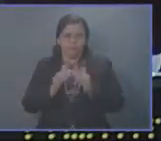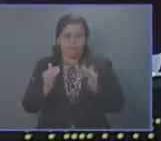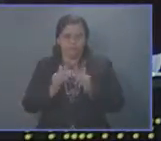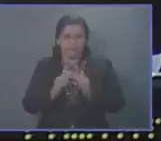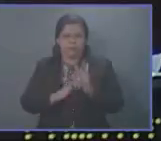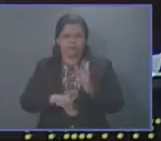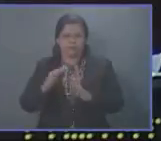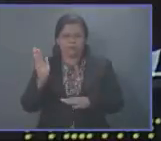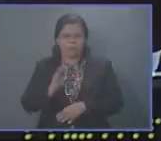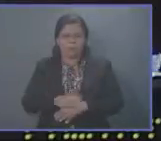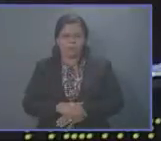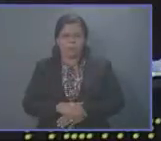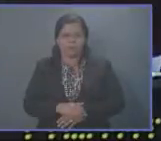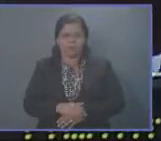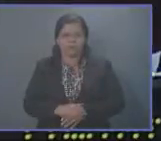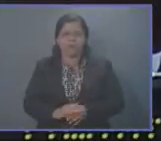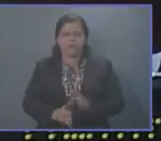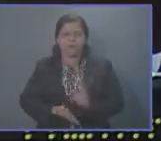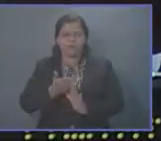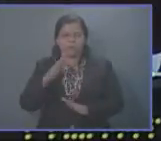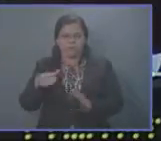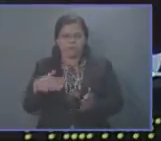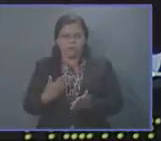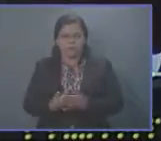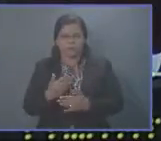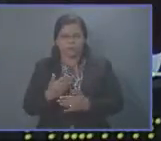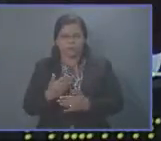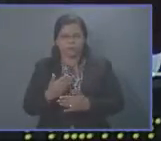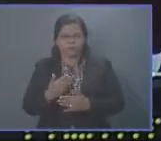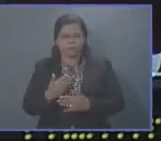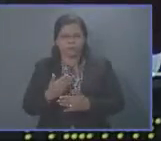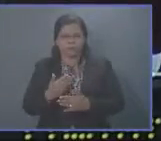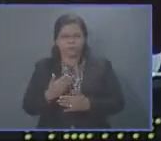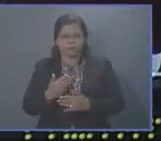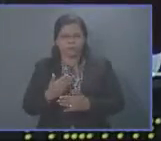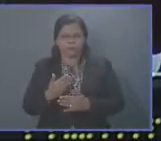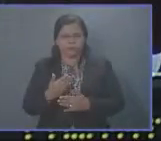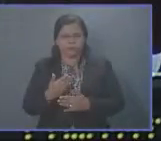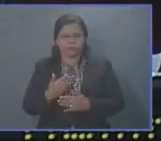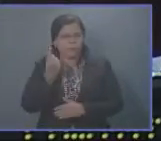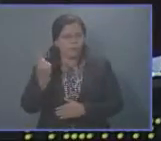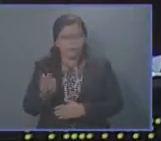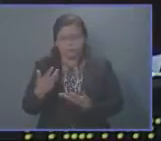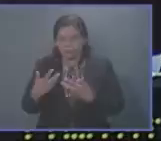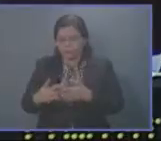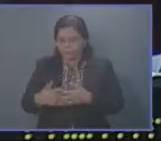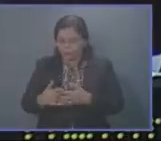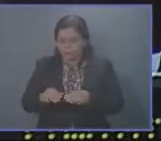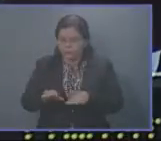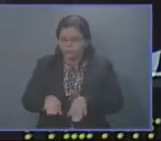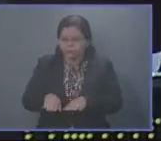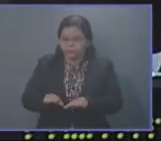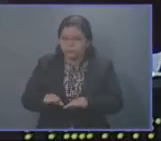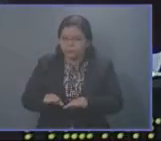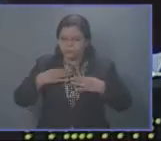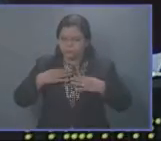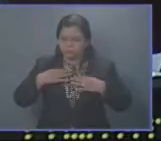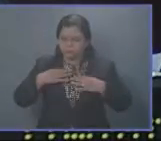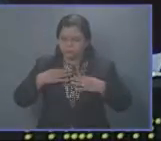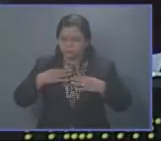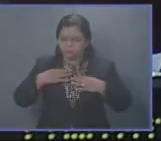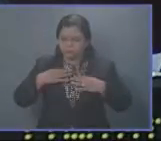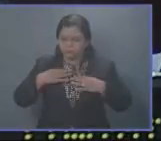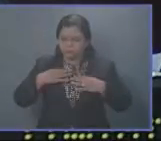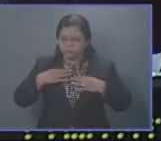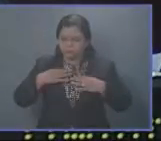del proceso de desarrollo de la cadena productiva, no solamente las empresas manufactureras de calzado que trabajan